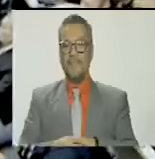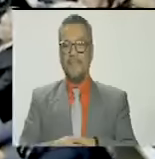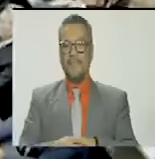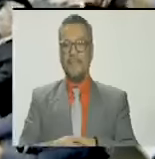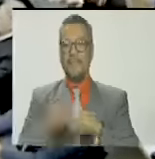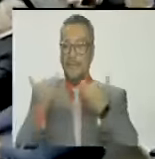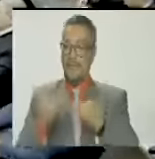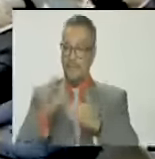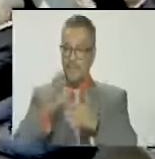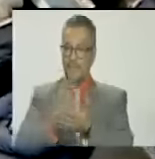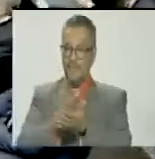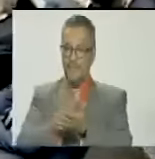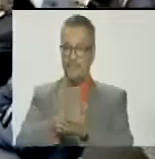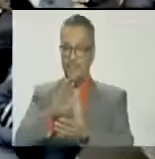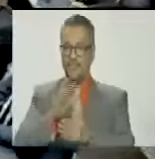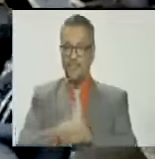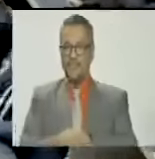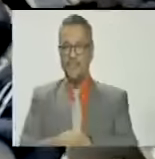Ya va.